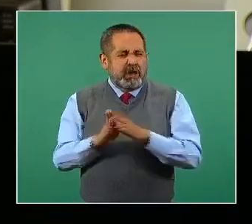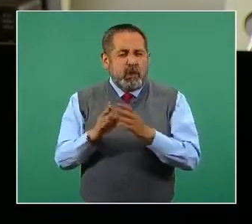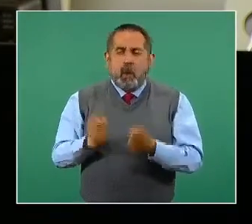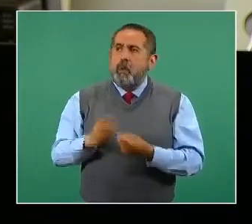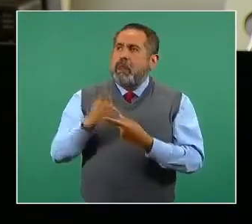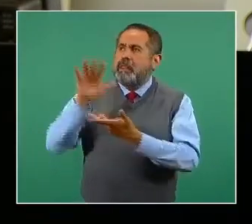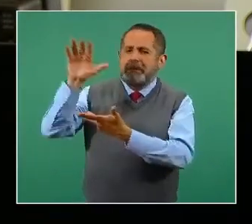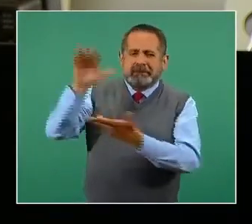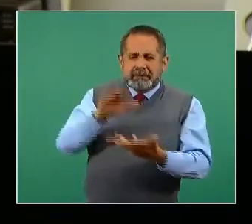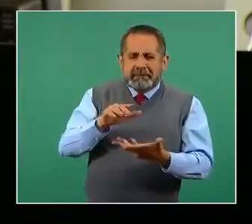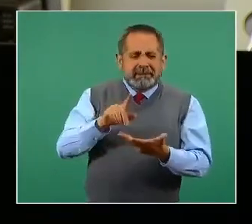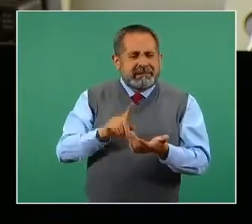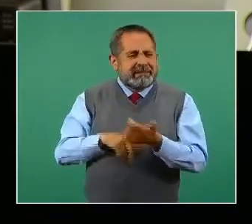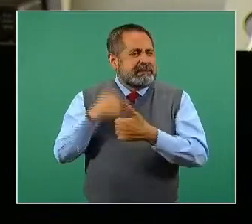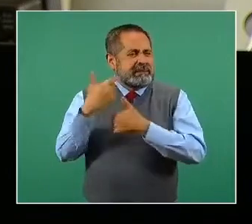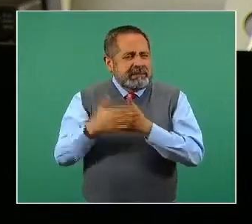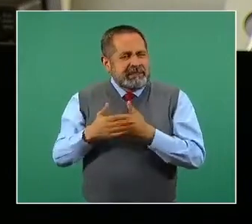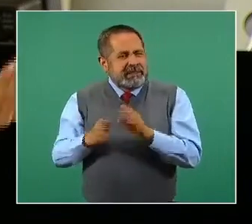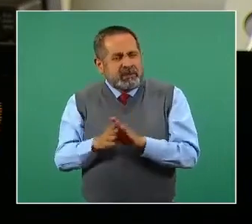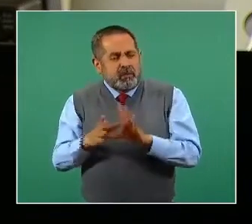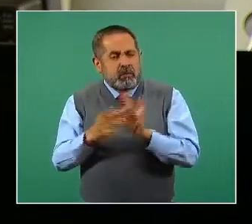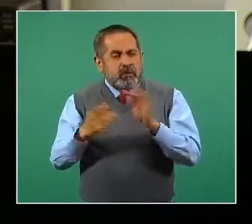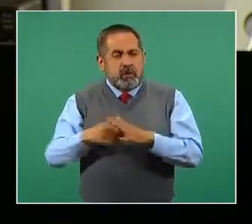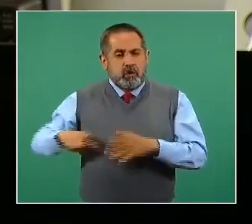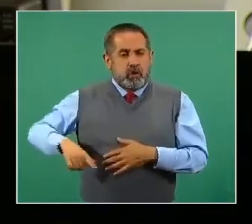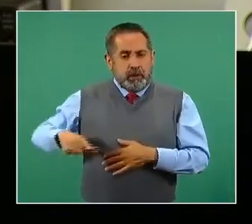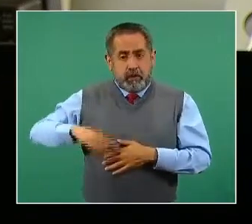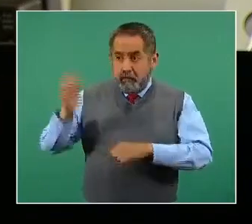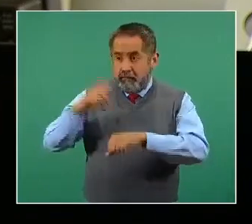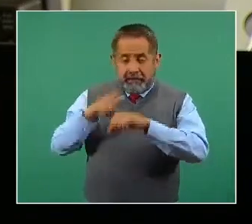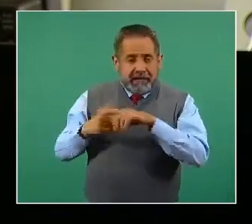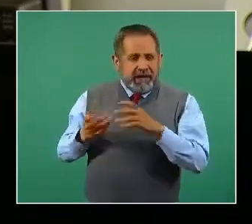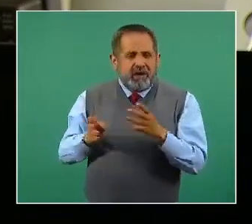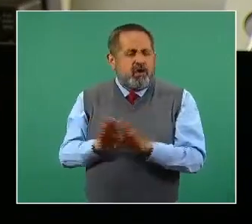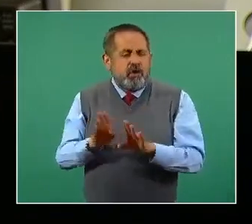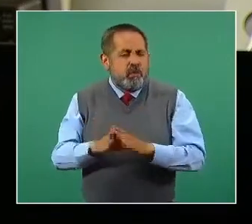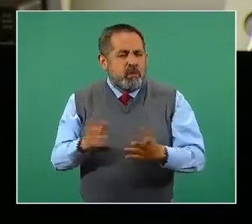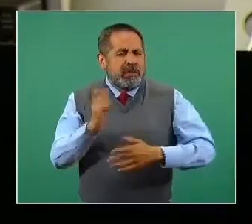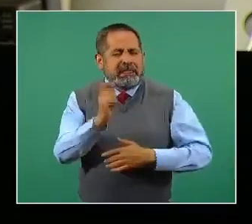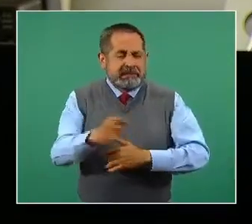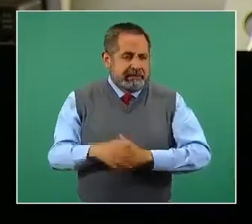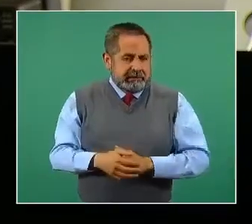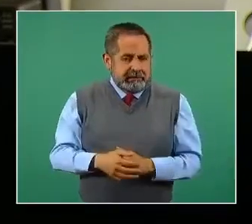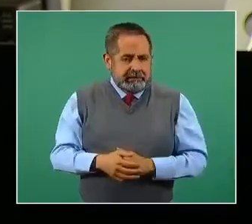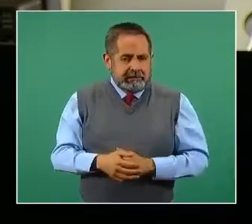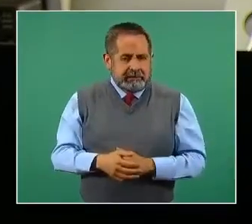cuántas dosis adquirir por parte del gobierno federal. Y